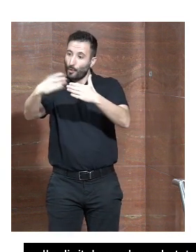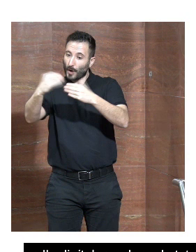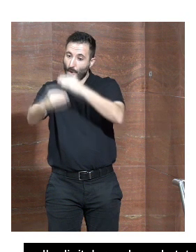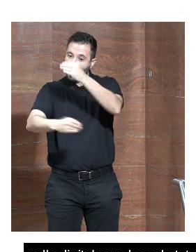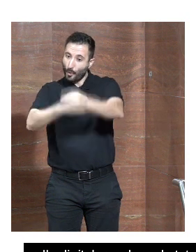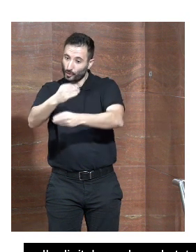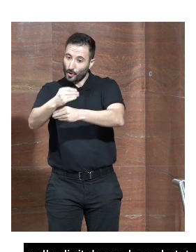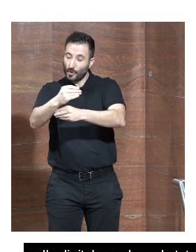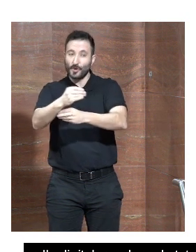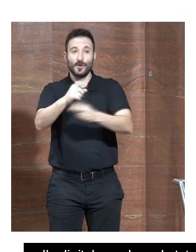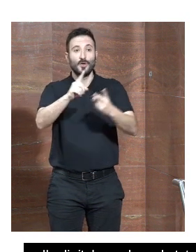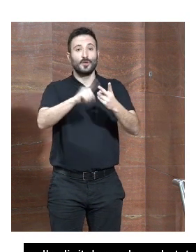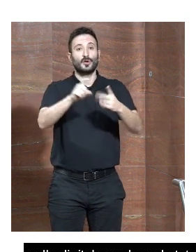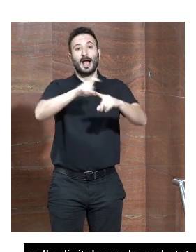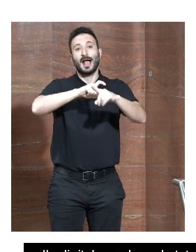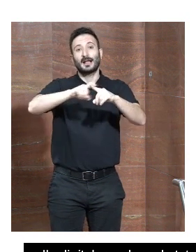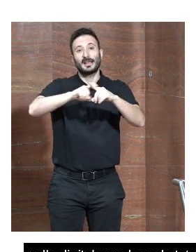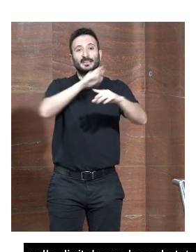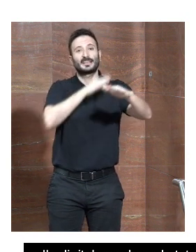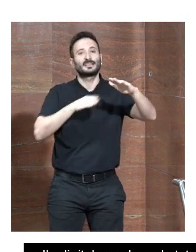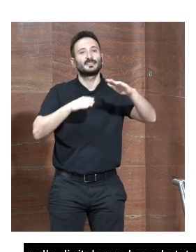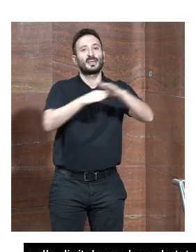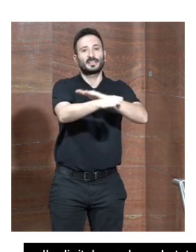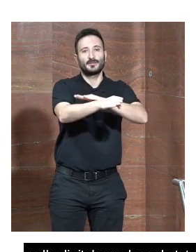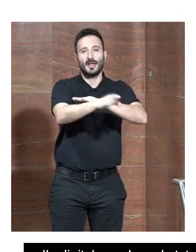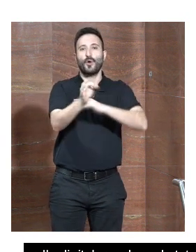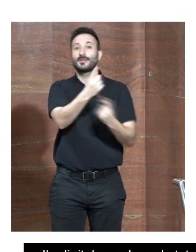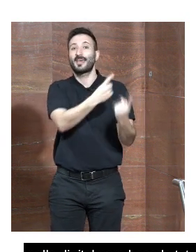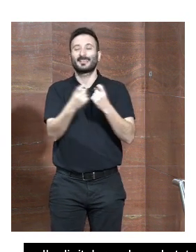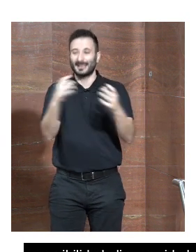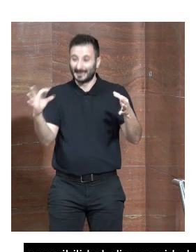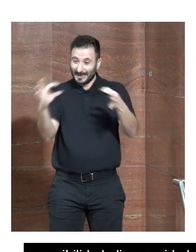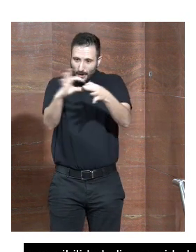a la actividad de características de accesibilidad o necesidades especiales.